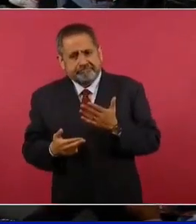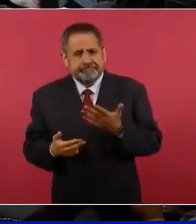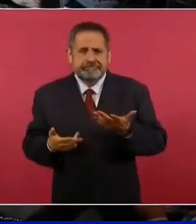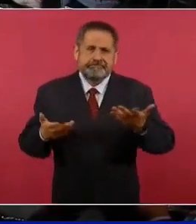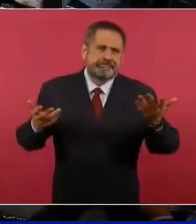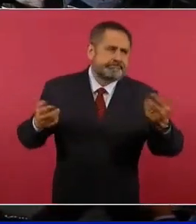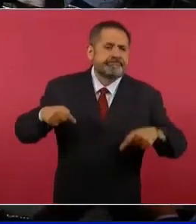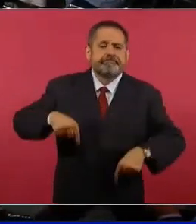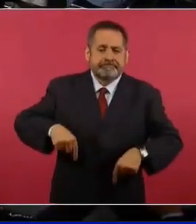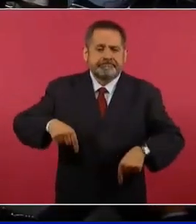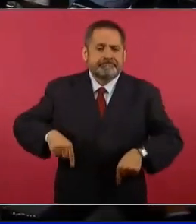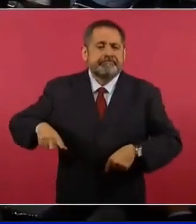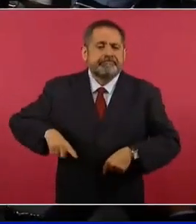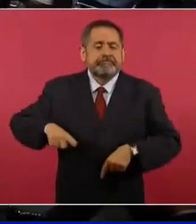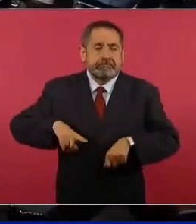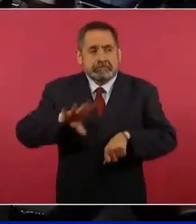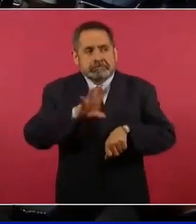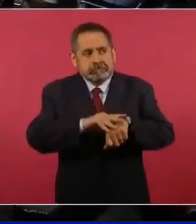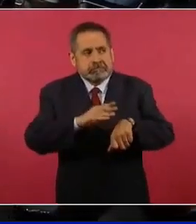por los gobiernos